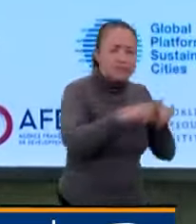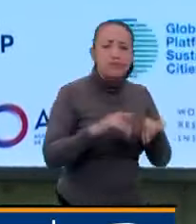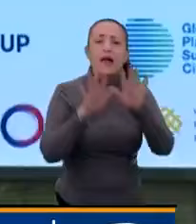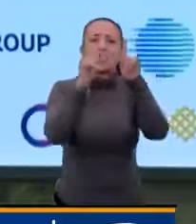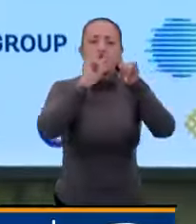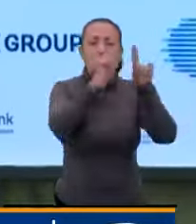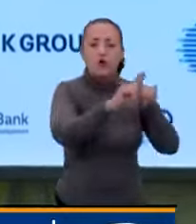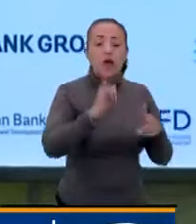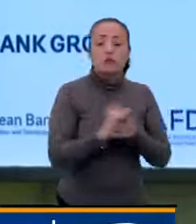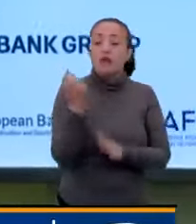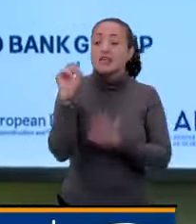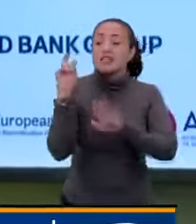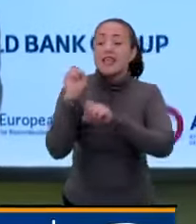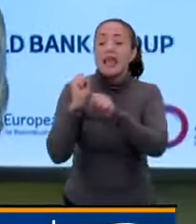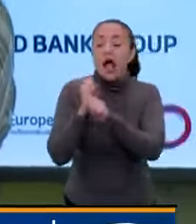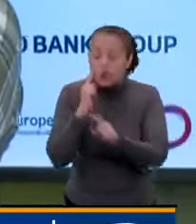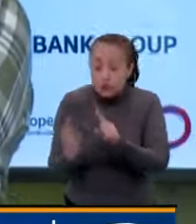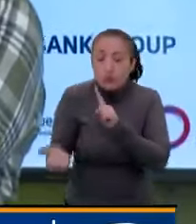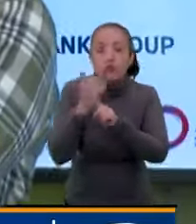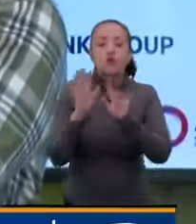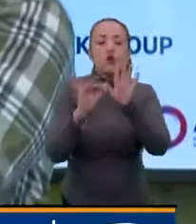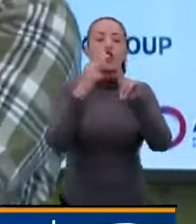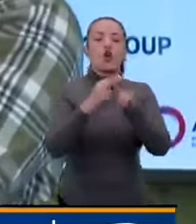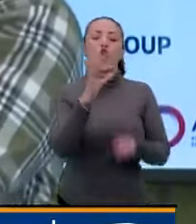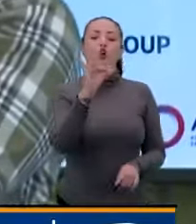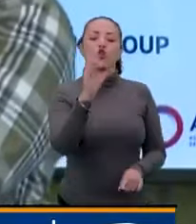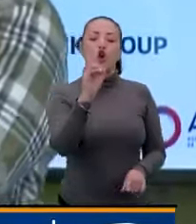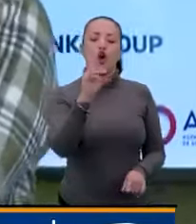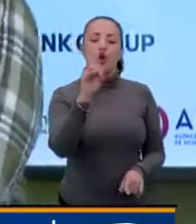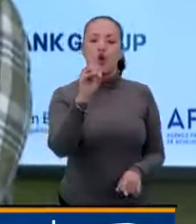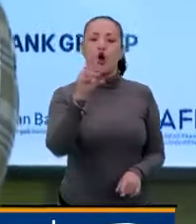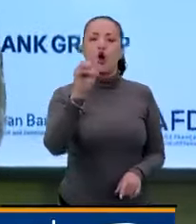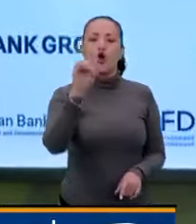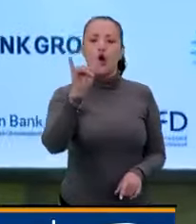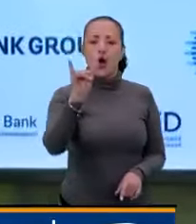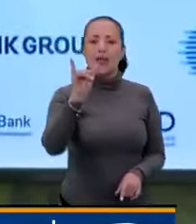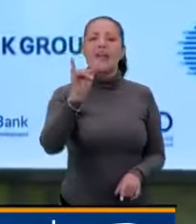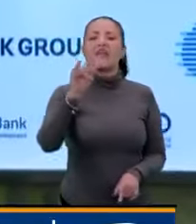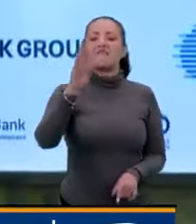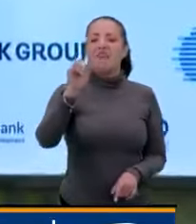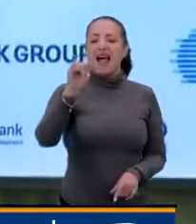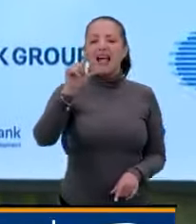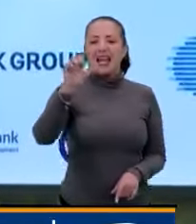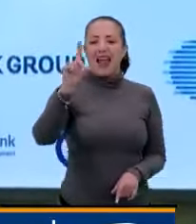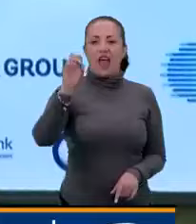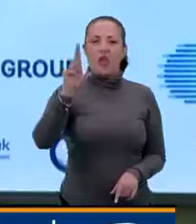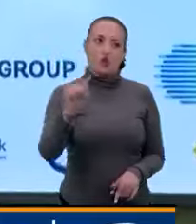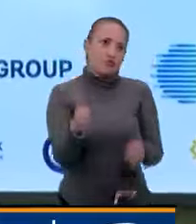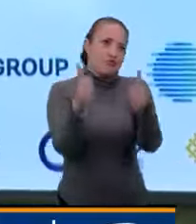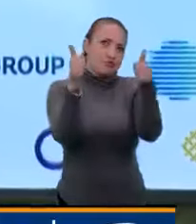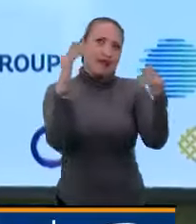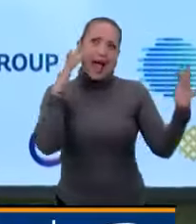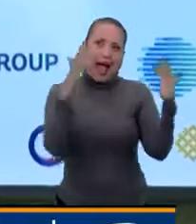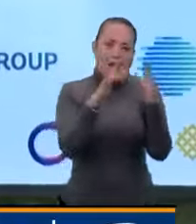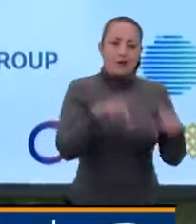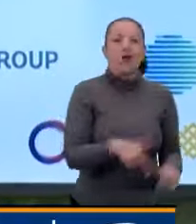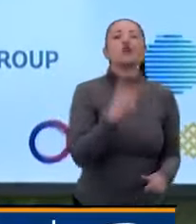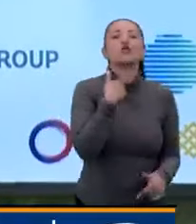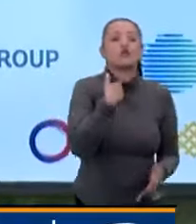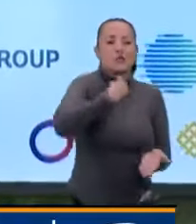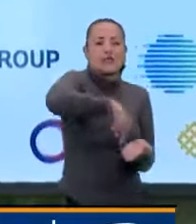que relativamente nueva. Se llama tororoi bailador, el tororoi que baila, lo cual es bueno porque en Cali nos gusta